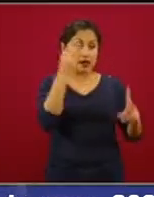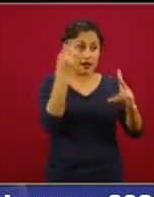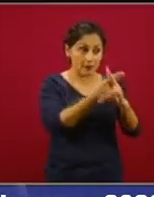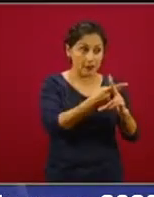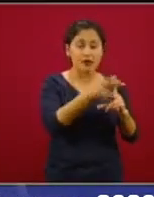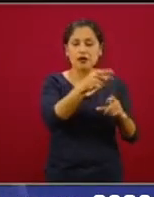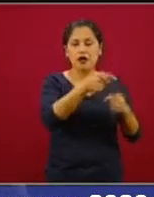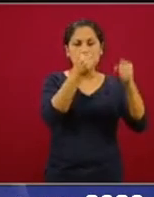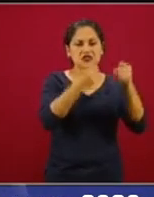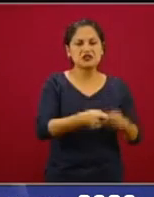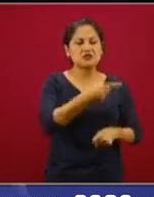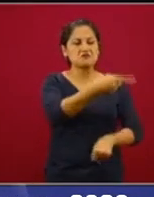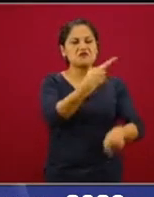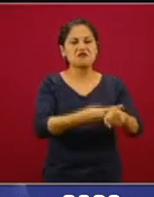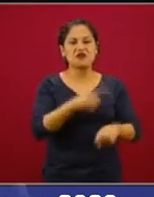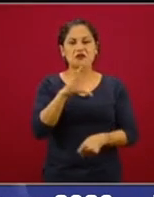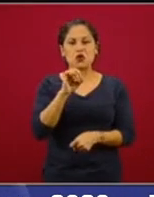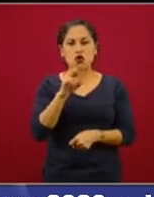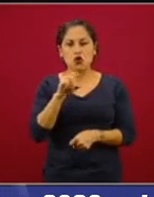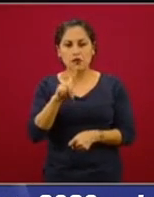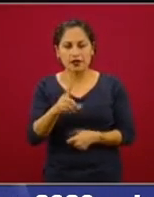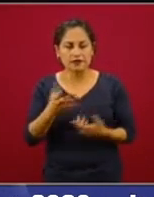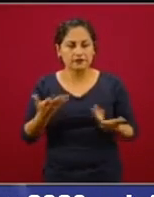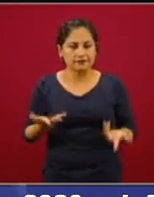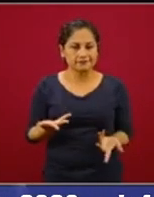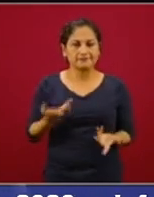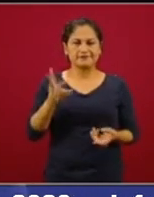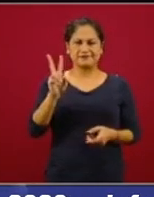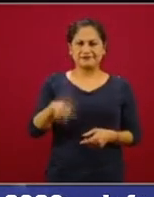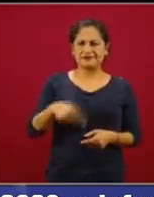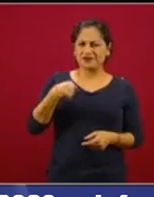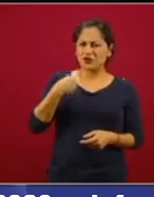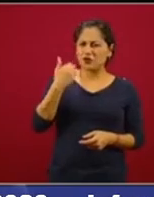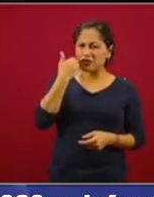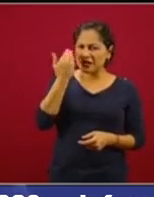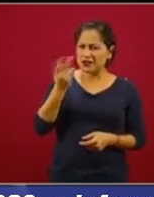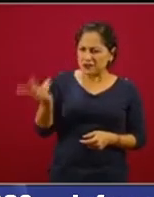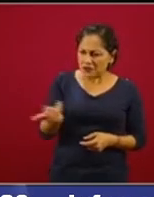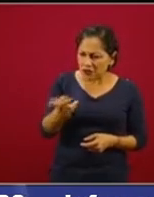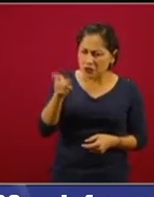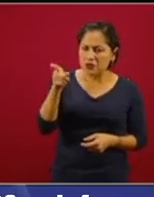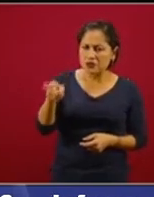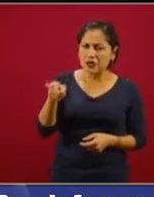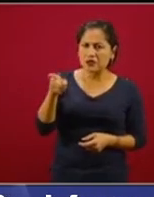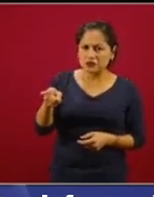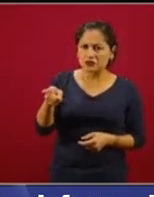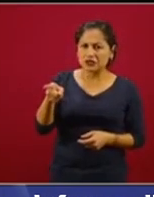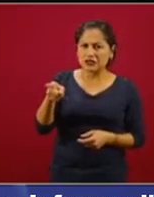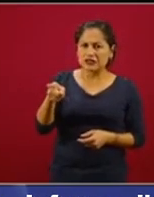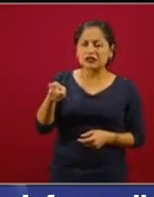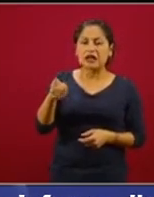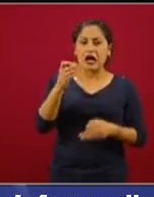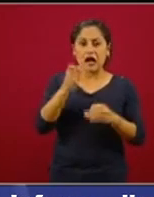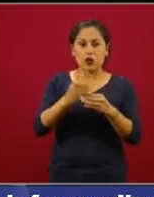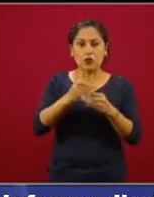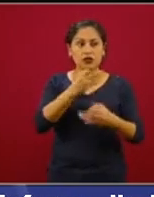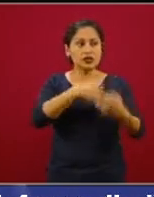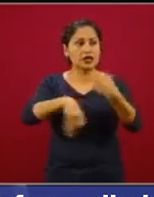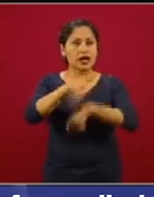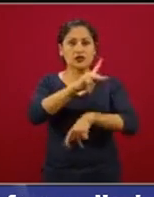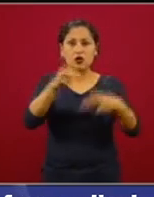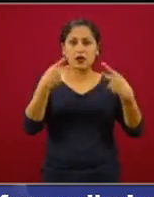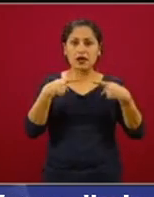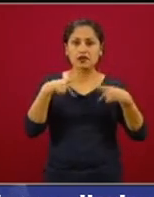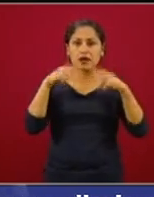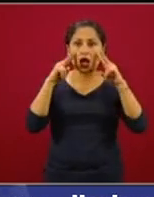saber que nos dijera, porque hoy las personas en su casa únicamente conocen la muerte del COVID y se están olvidando de